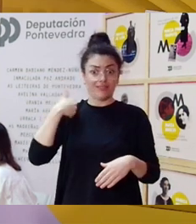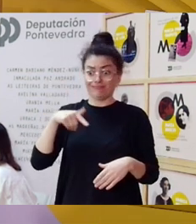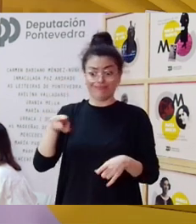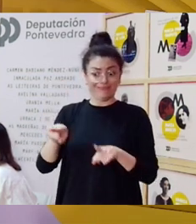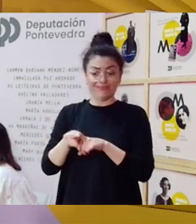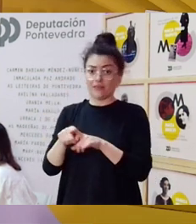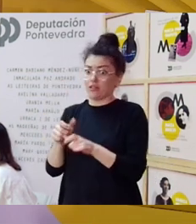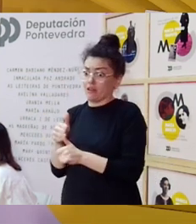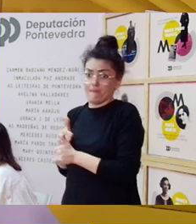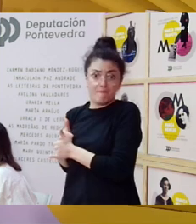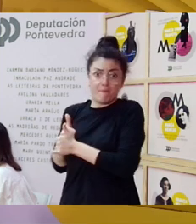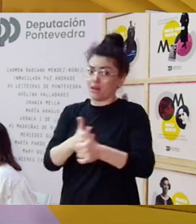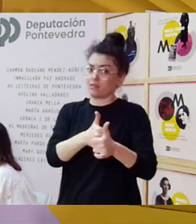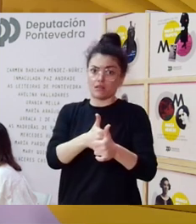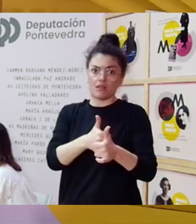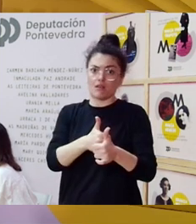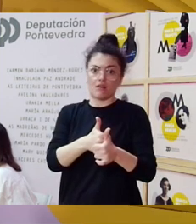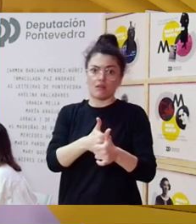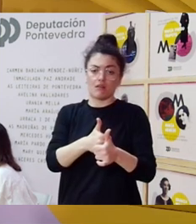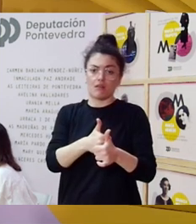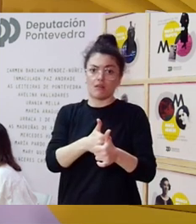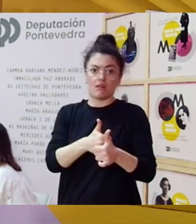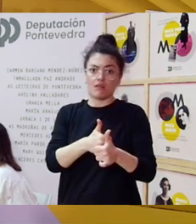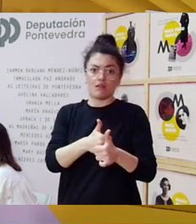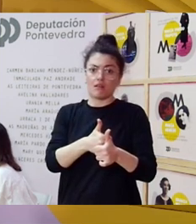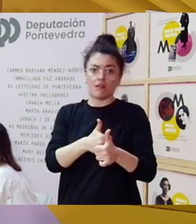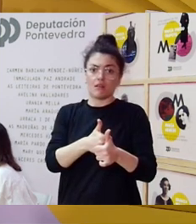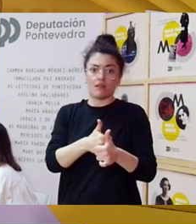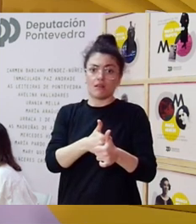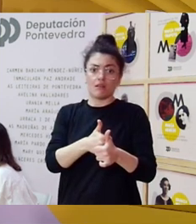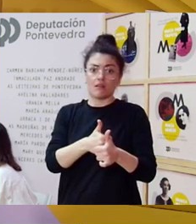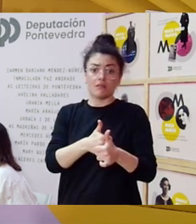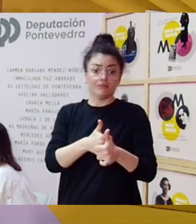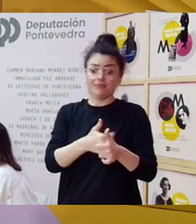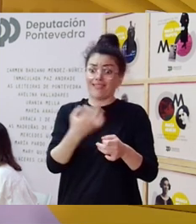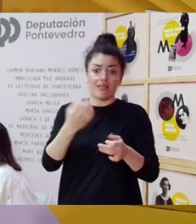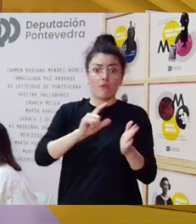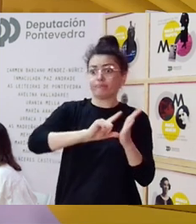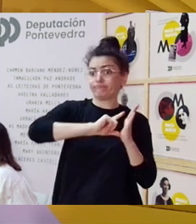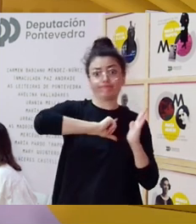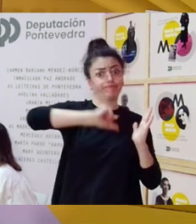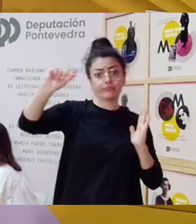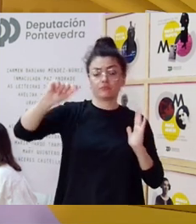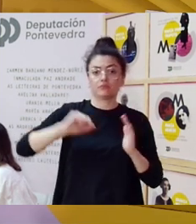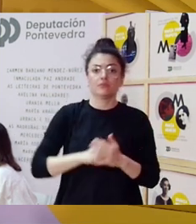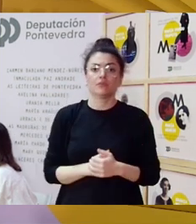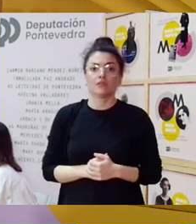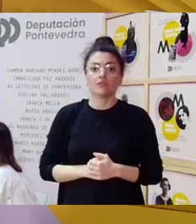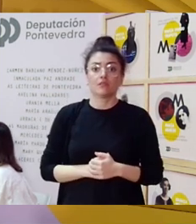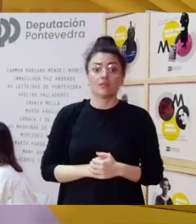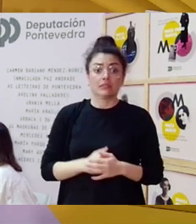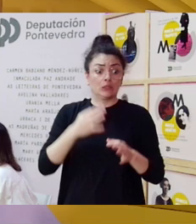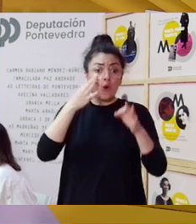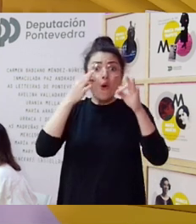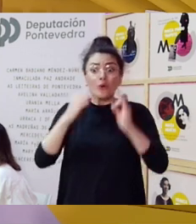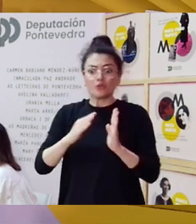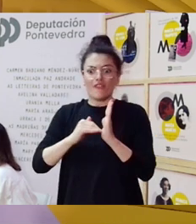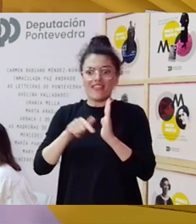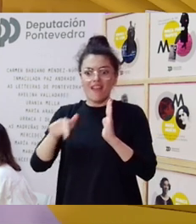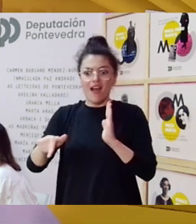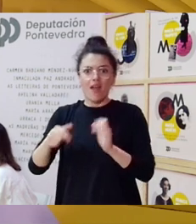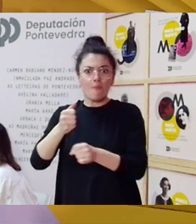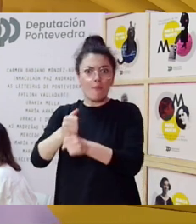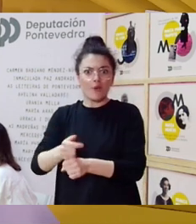e acojonada e quixo fuxir. En aquel momento había un barco no puerto de